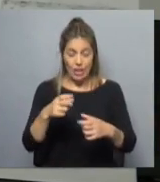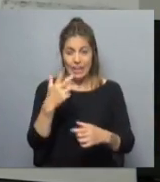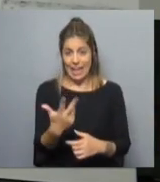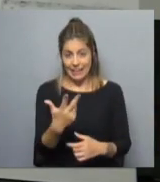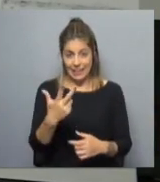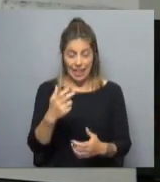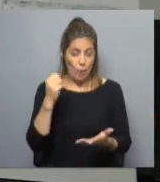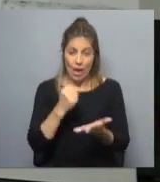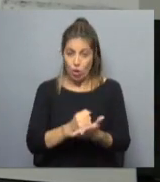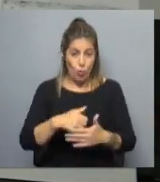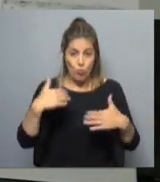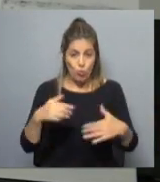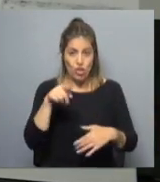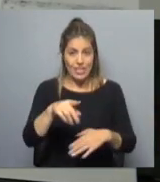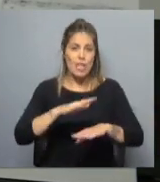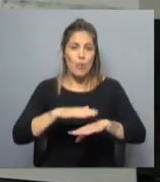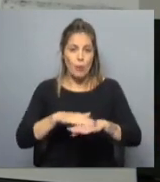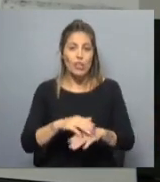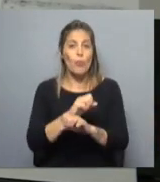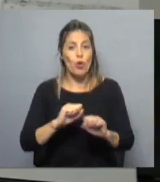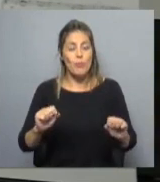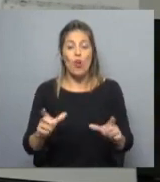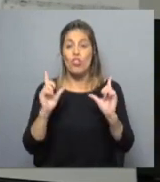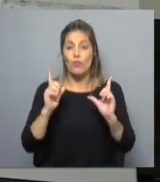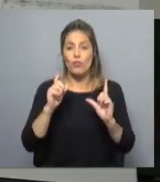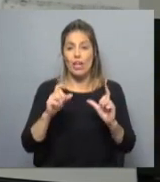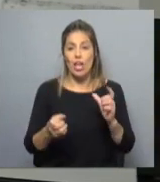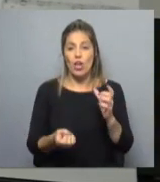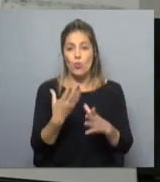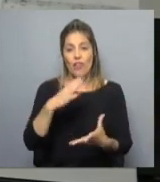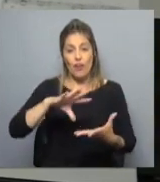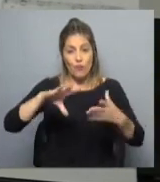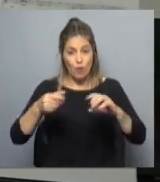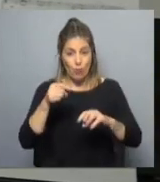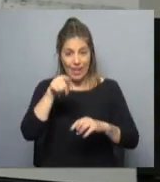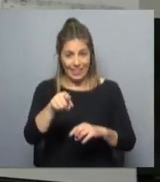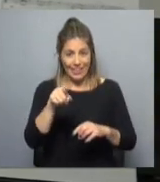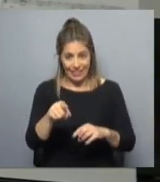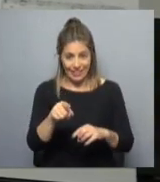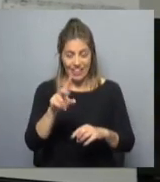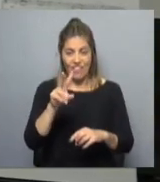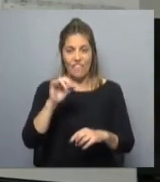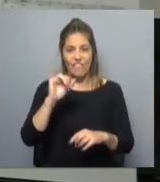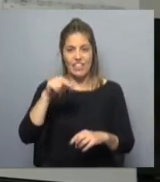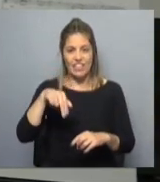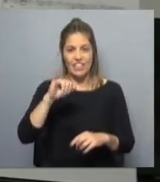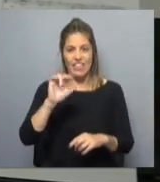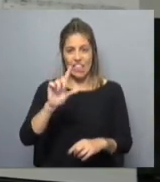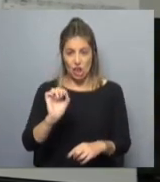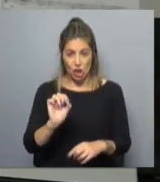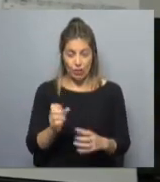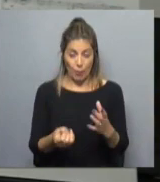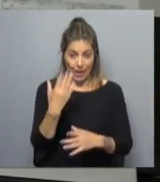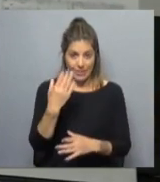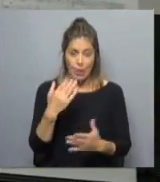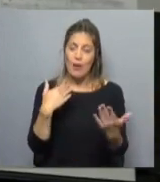ese momento y que hoy lo podemos disfrutar en este nuevo formato, en vinilo, en este viejo nuevo formato vinilo que vuelve a aparecer. Y para